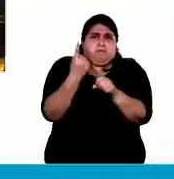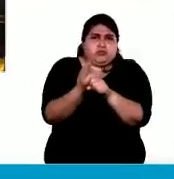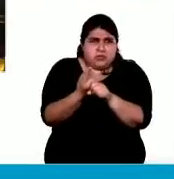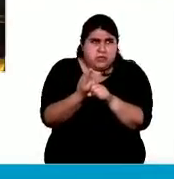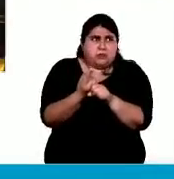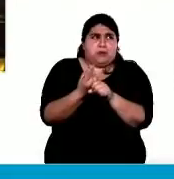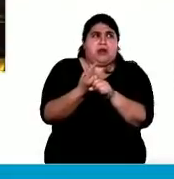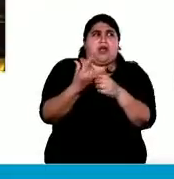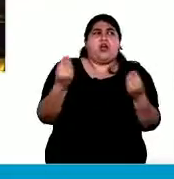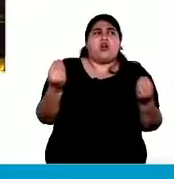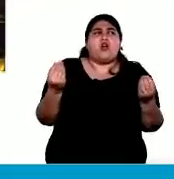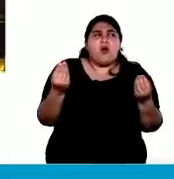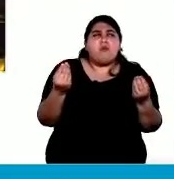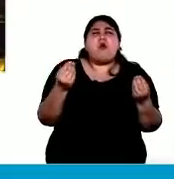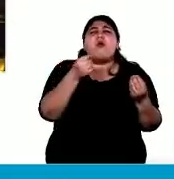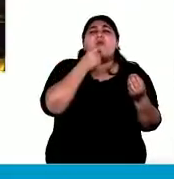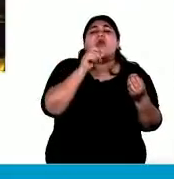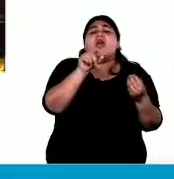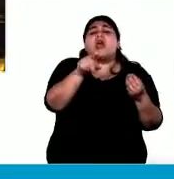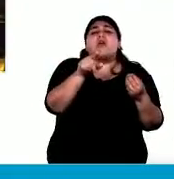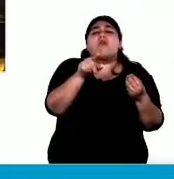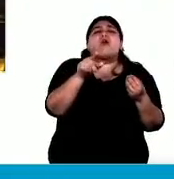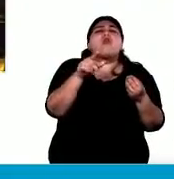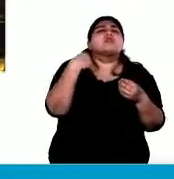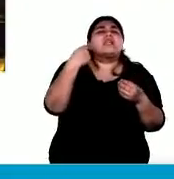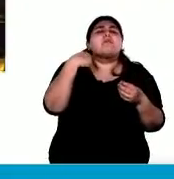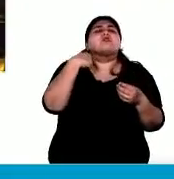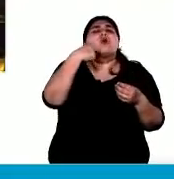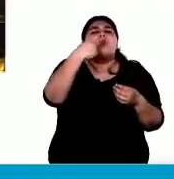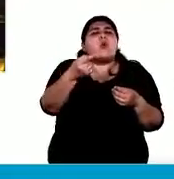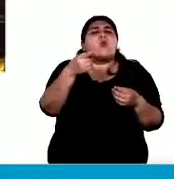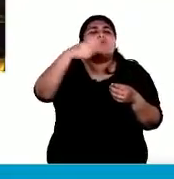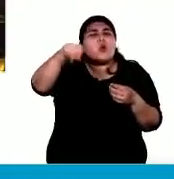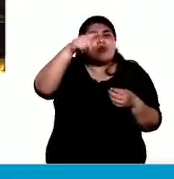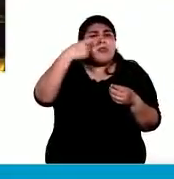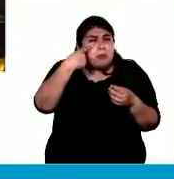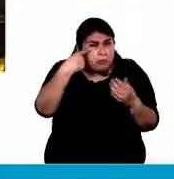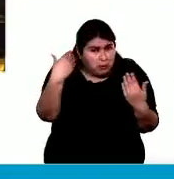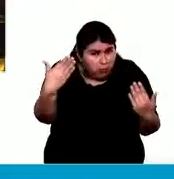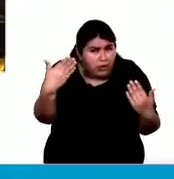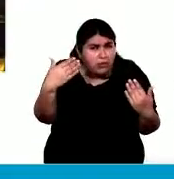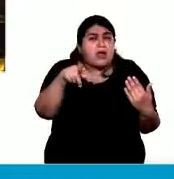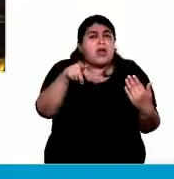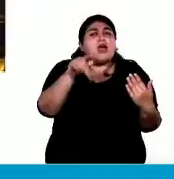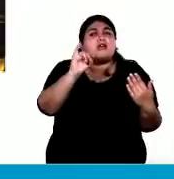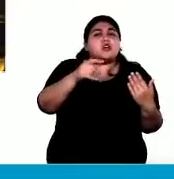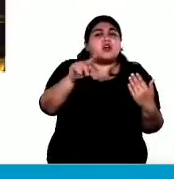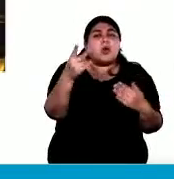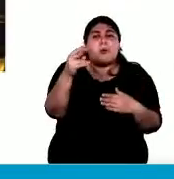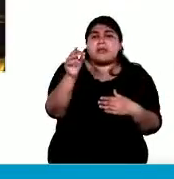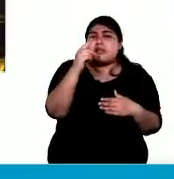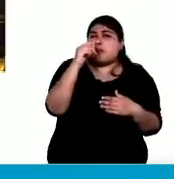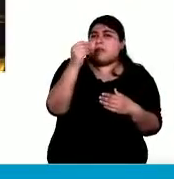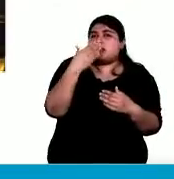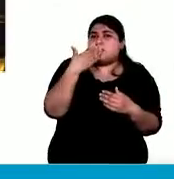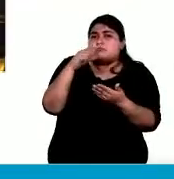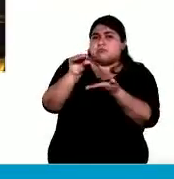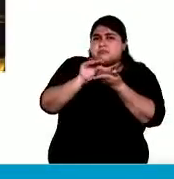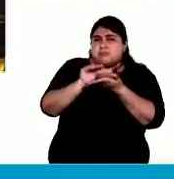alimentario cotidiano yo me pregunto si alguno de ustedes puede vivir con ese salario